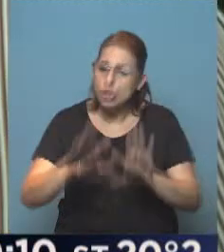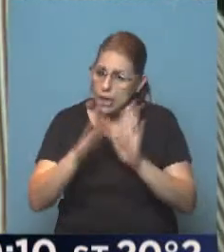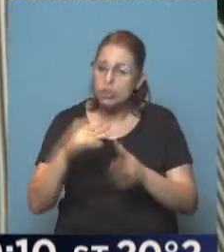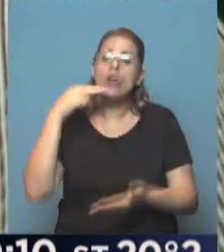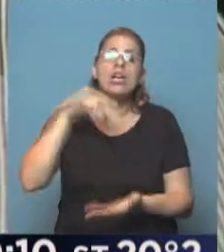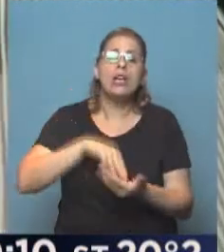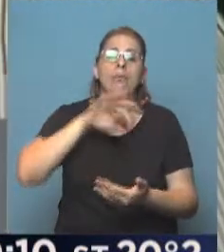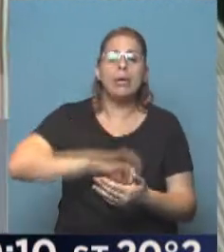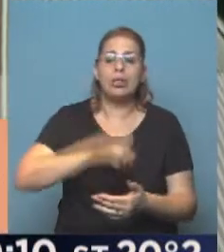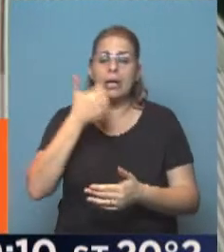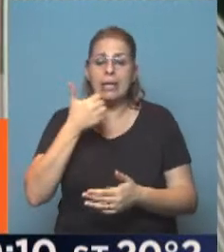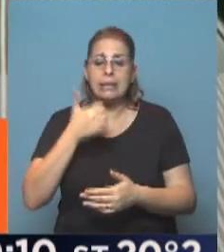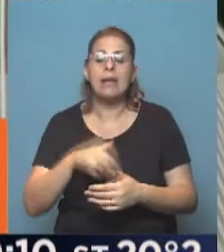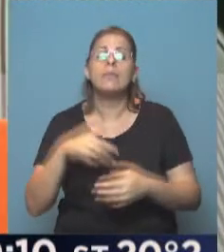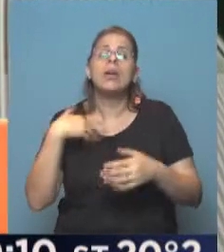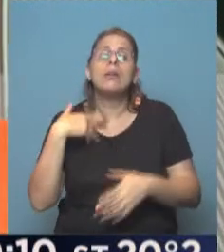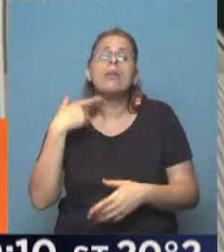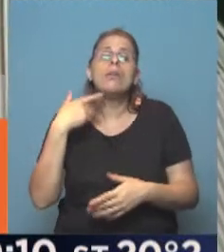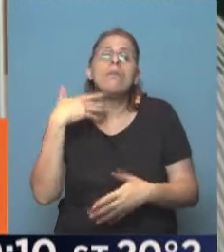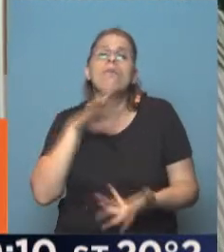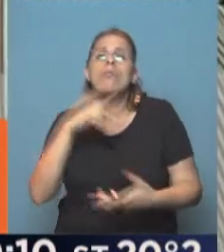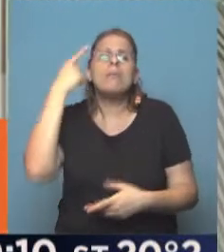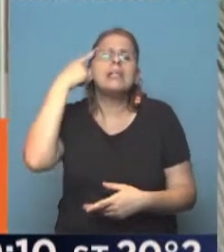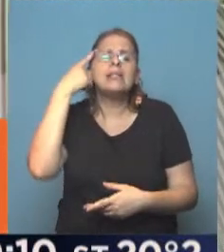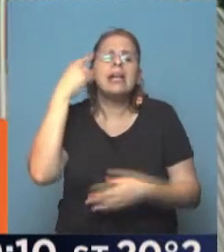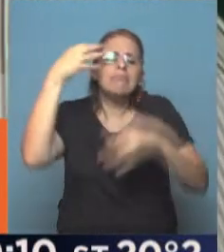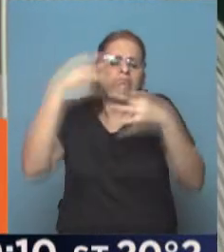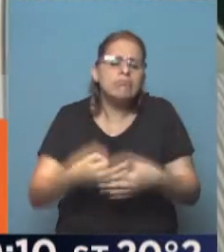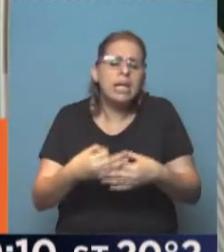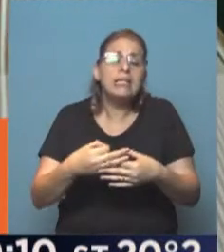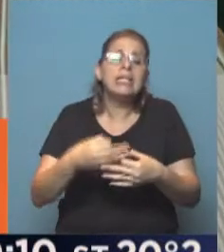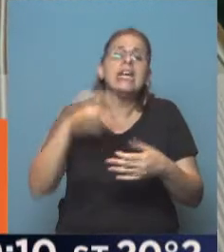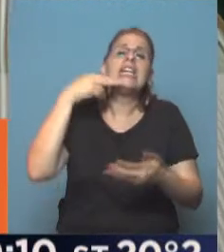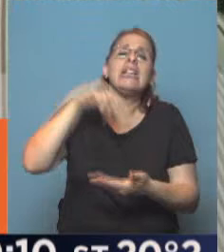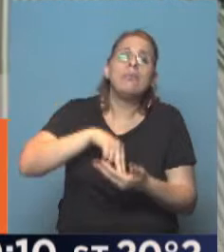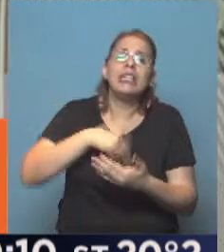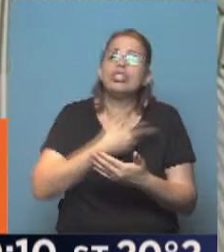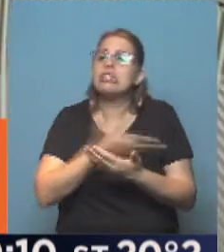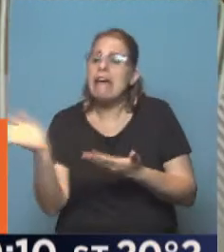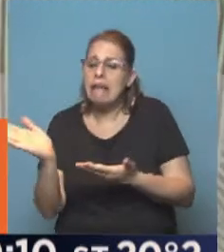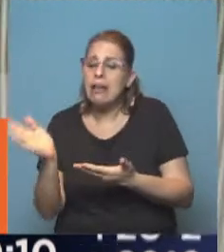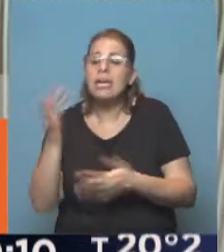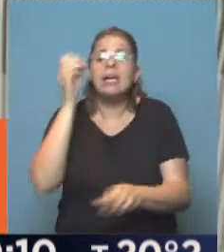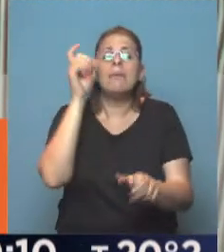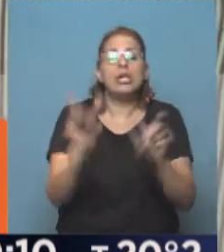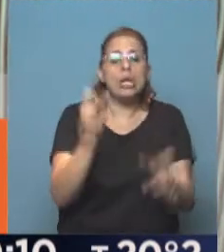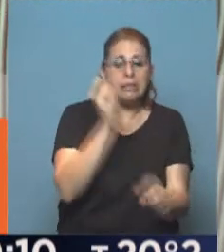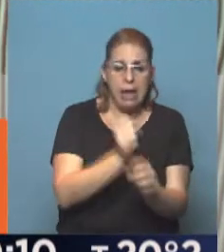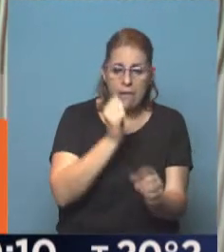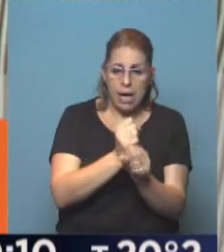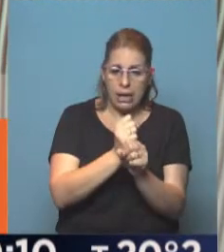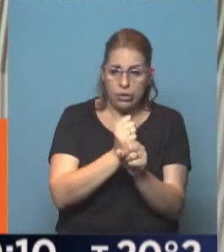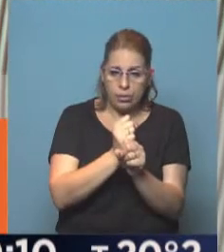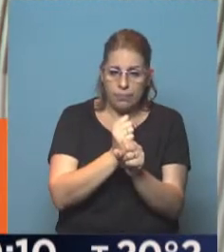La CGT tiene una postura clara que es excluir de este impuesto a todos los trabajadores